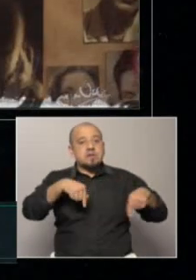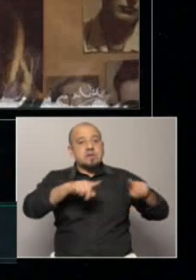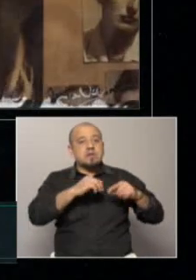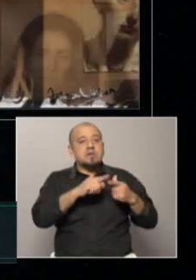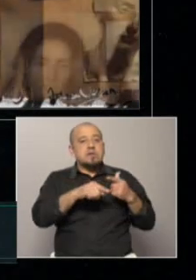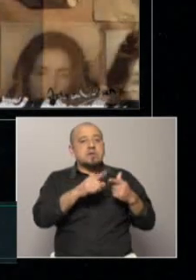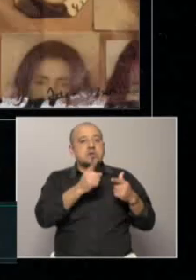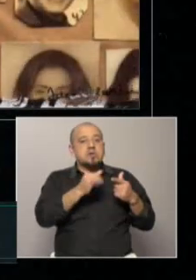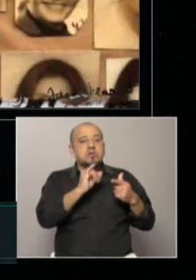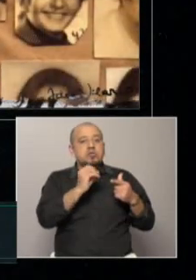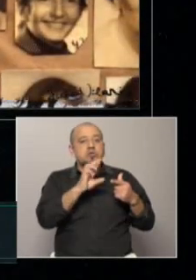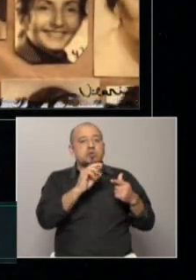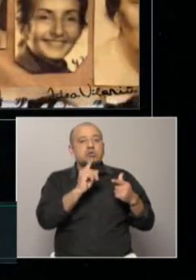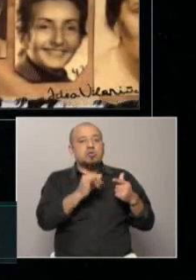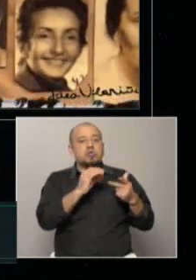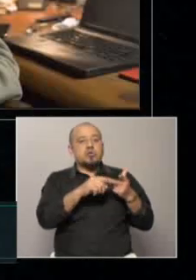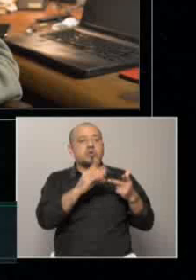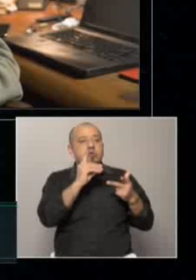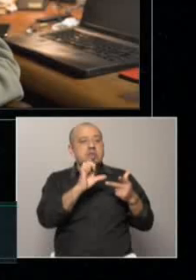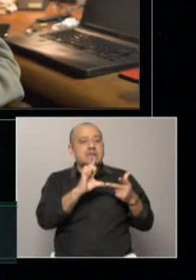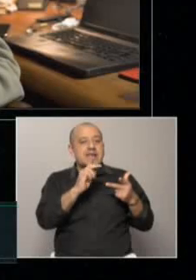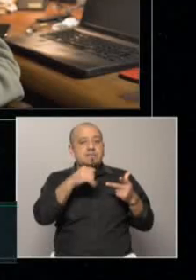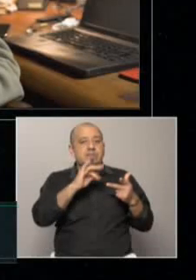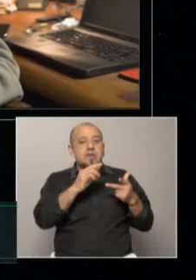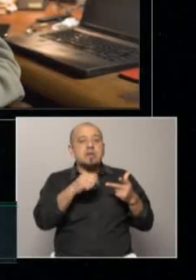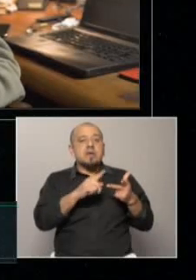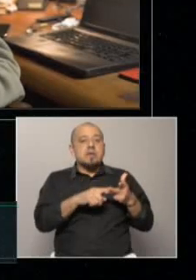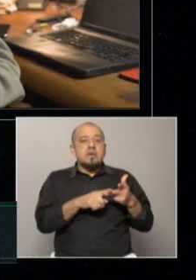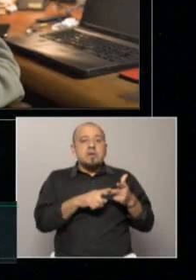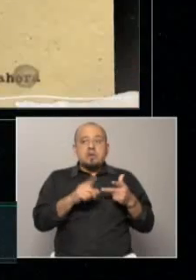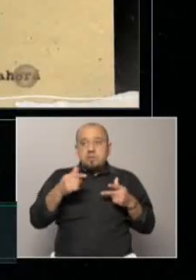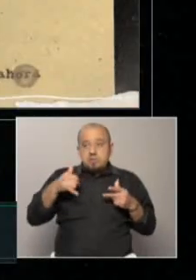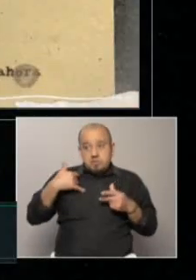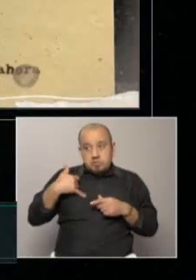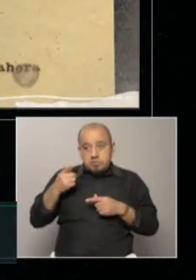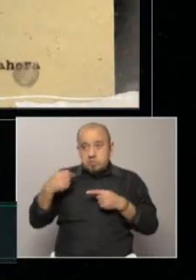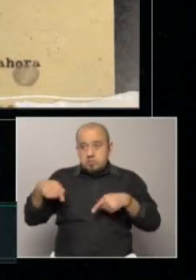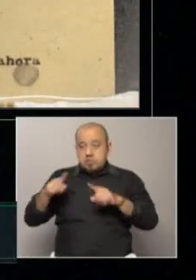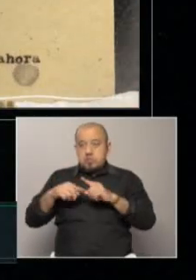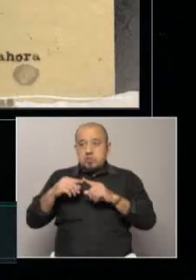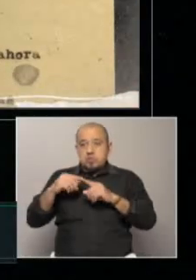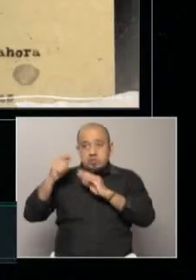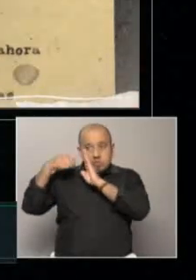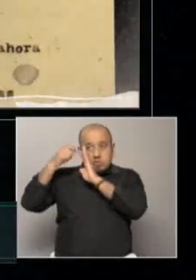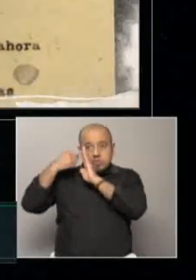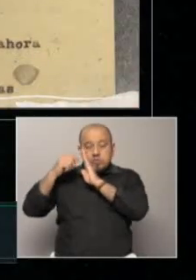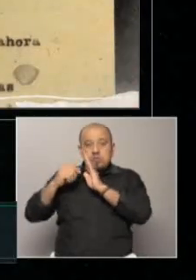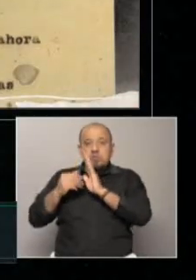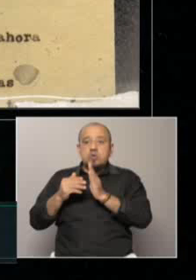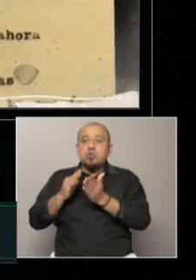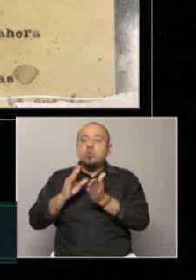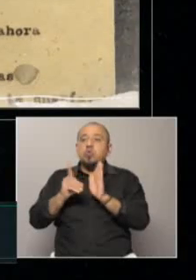Di Giorgio y Delmira Agustini. Y tiene un peso también juvenil grande, ¿no? El documental. Tiene como un... Y después